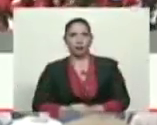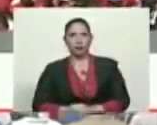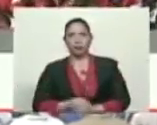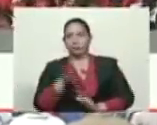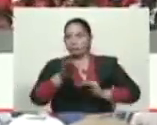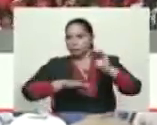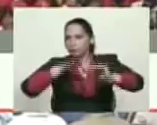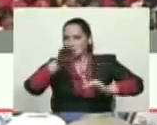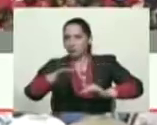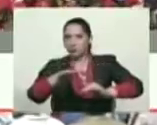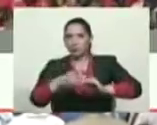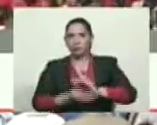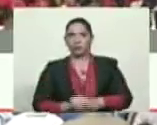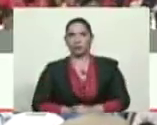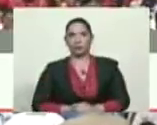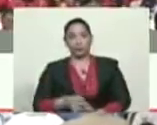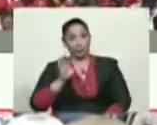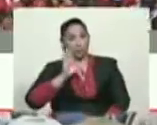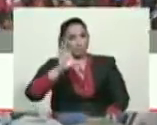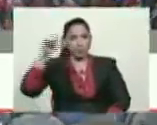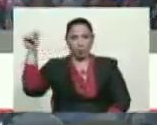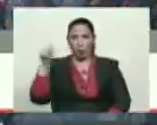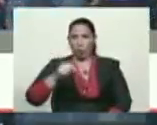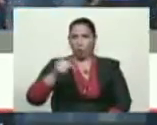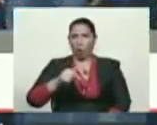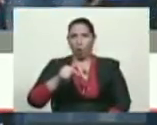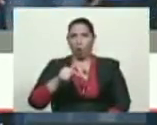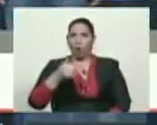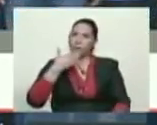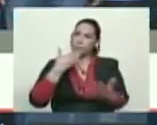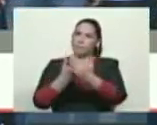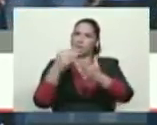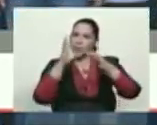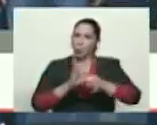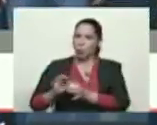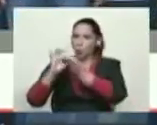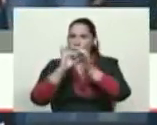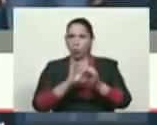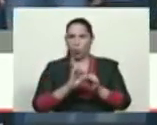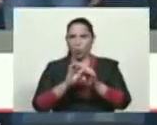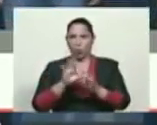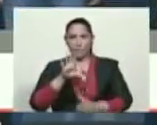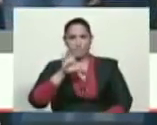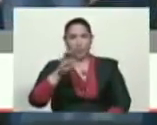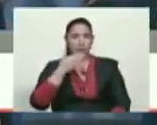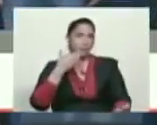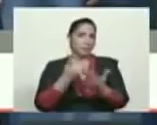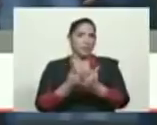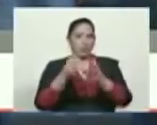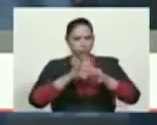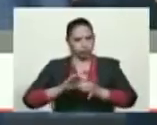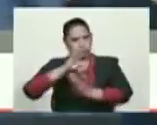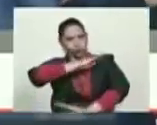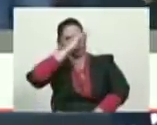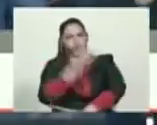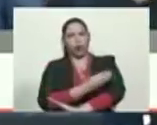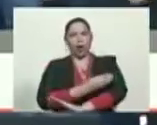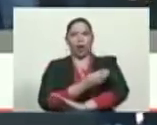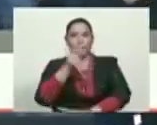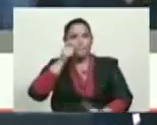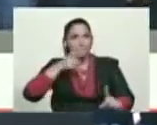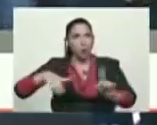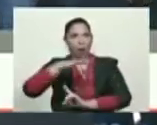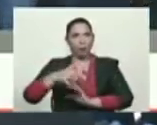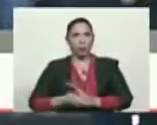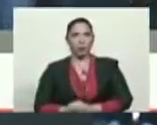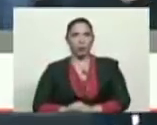avanzando. La patria hoy nos reclama unión. La patria hoy nos reclama fuerza de un pueblo.